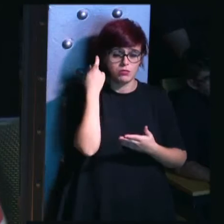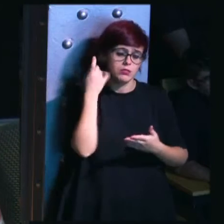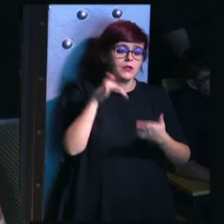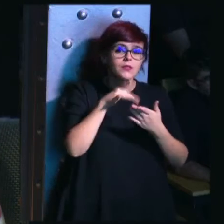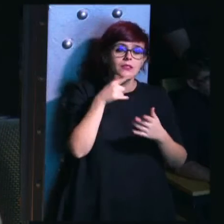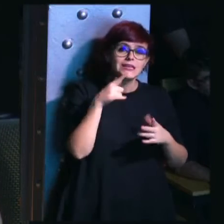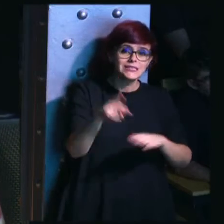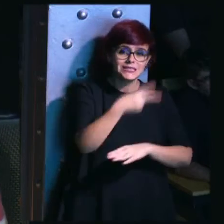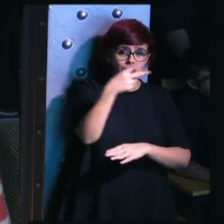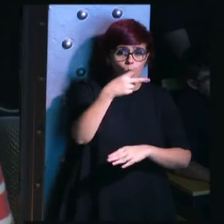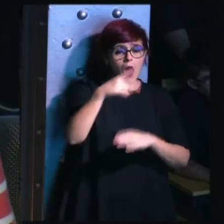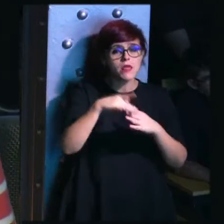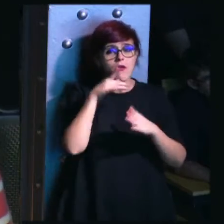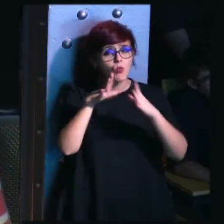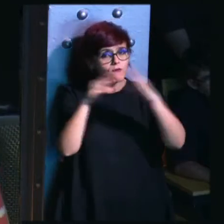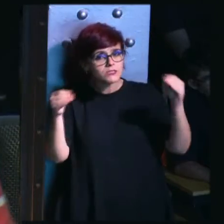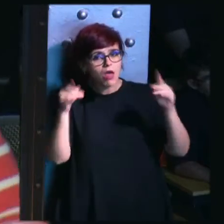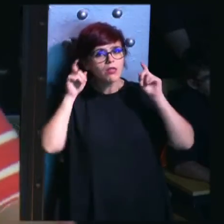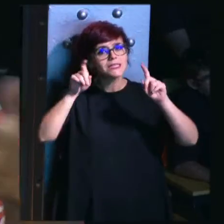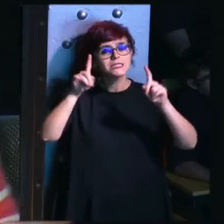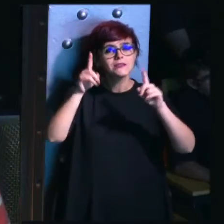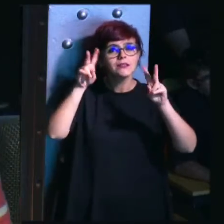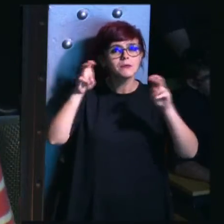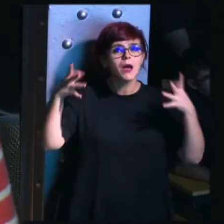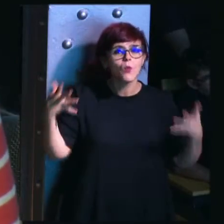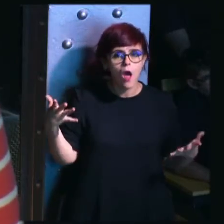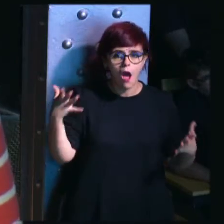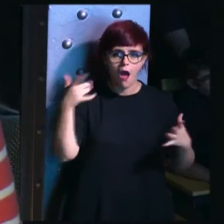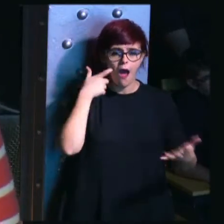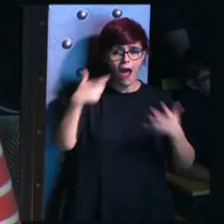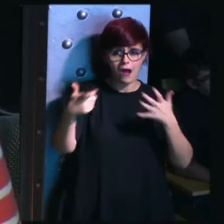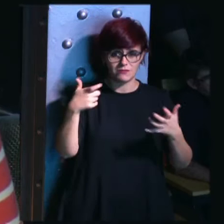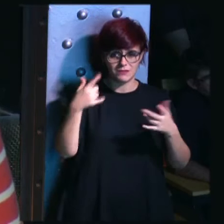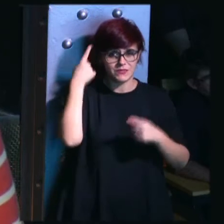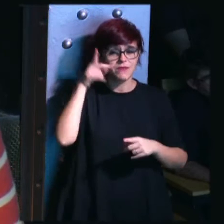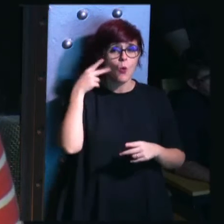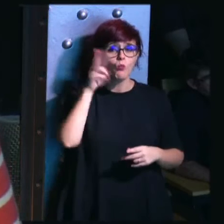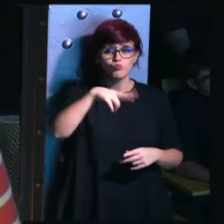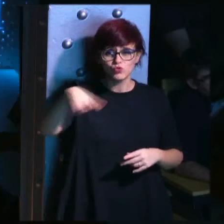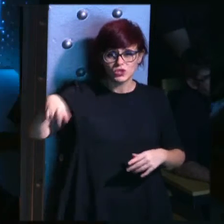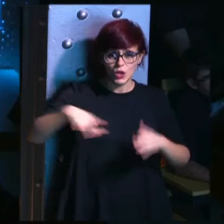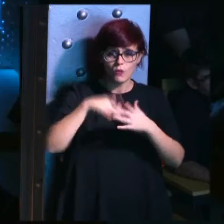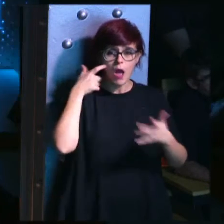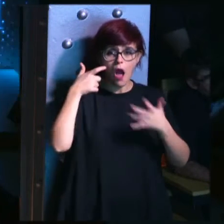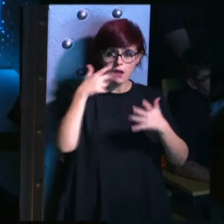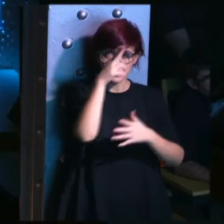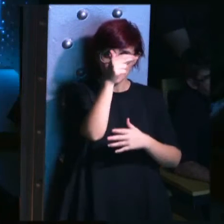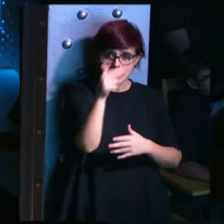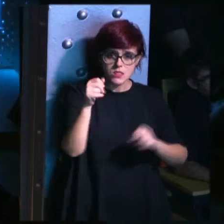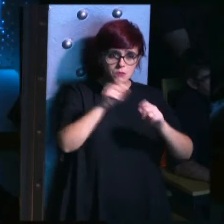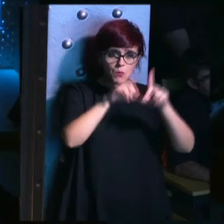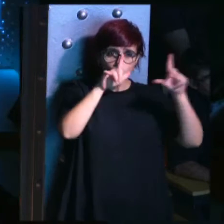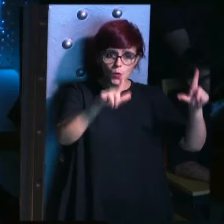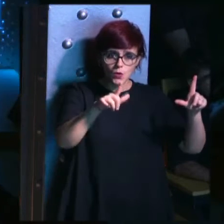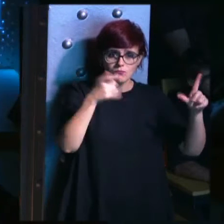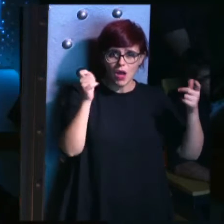como universitaria, el arte, ¿no? Parece que el arte pictórico, los museos, pues el número de visitas que está teniendo, pues, está